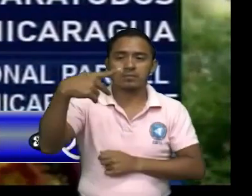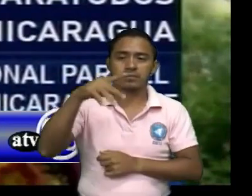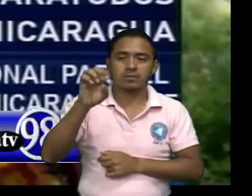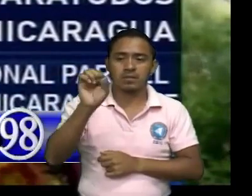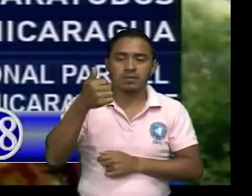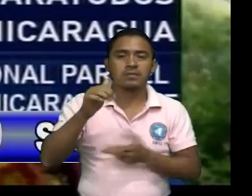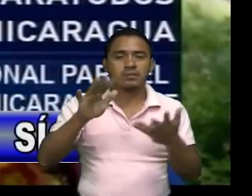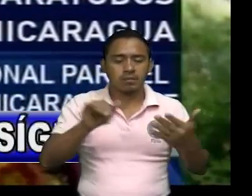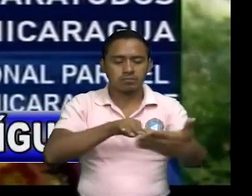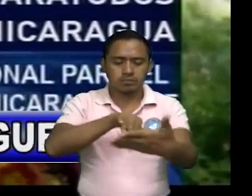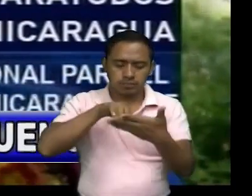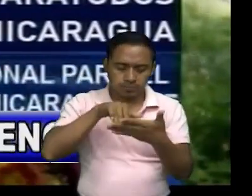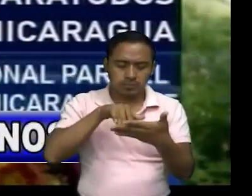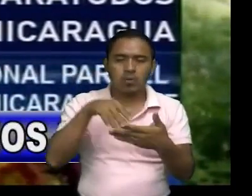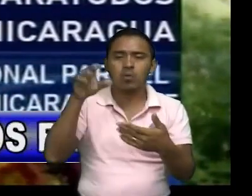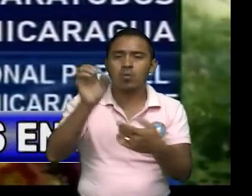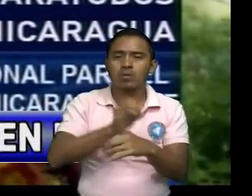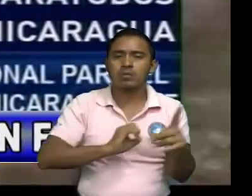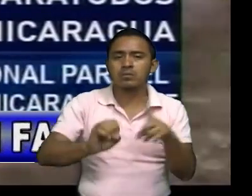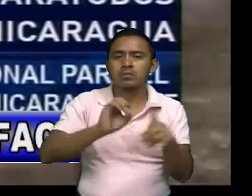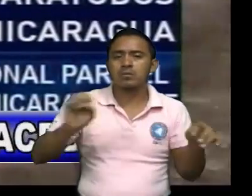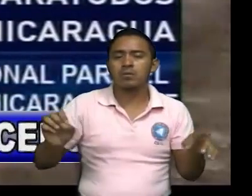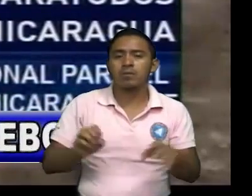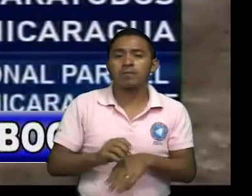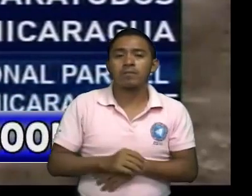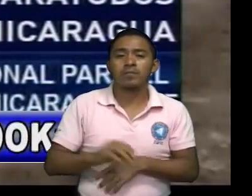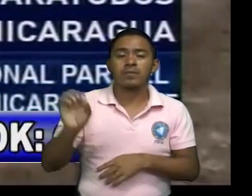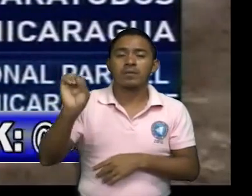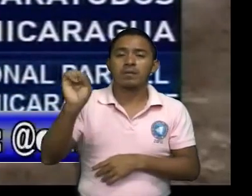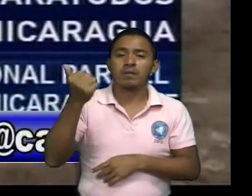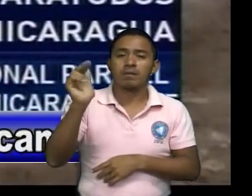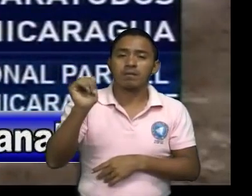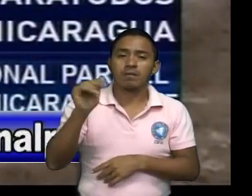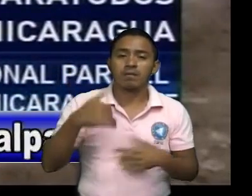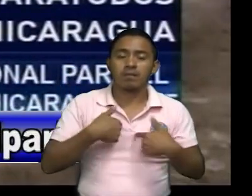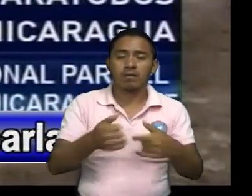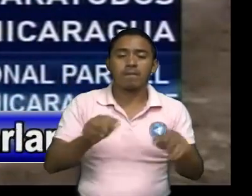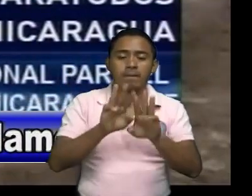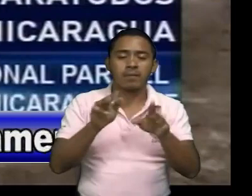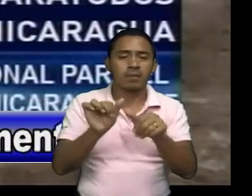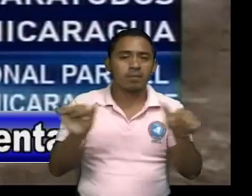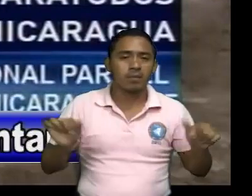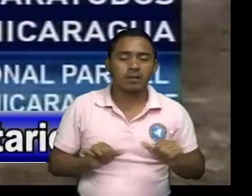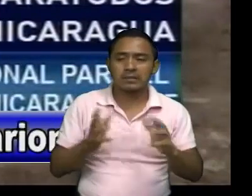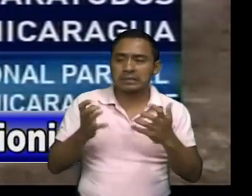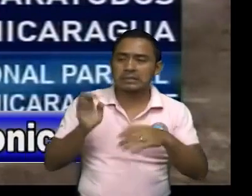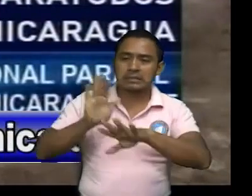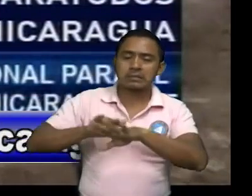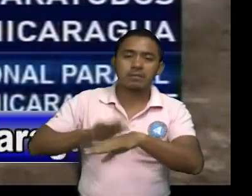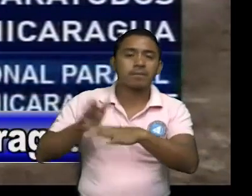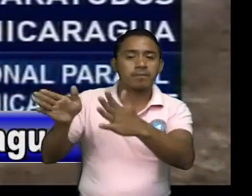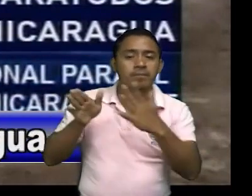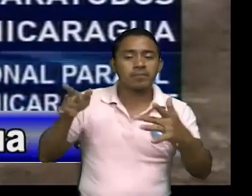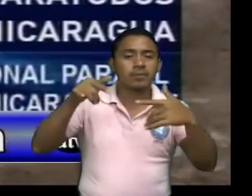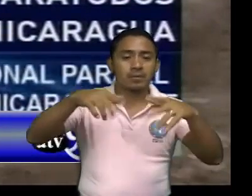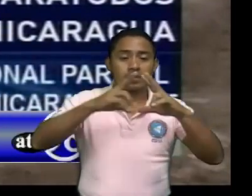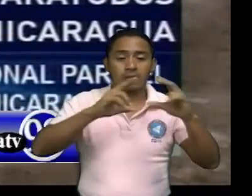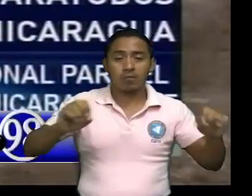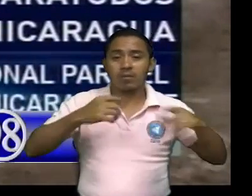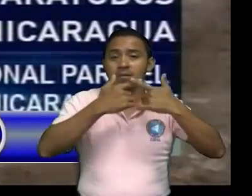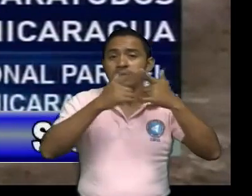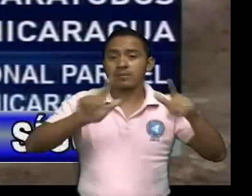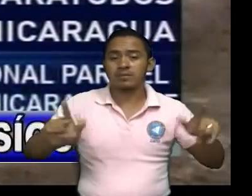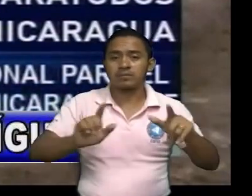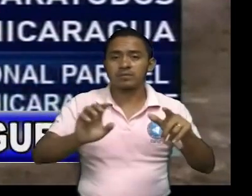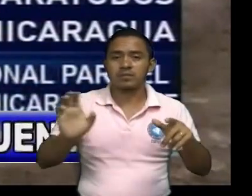el expediente a la Organización Mundial de Sanidad Animal, en la que estamos solicitando el reconocimiento oficial de país libre